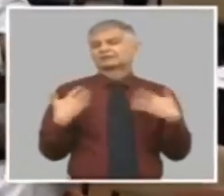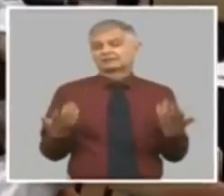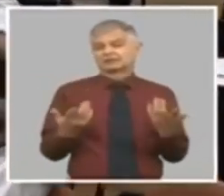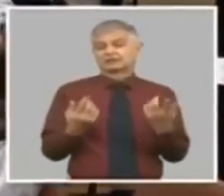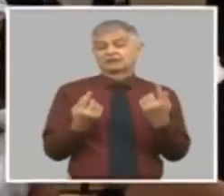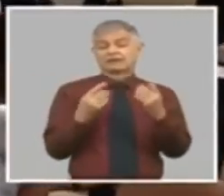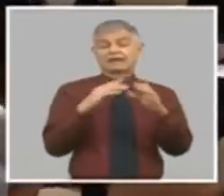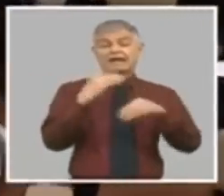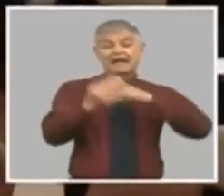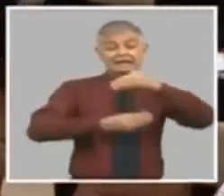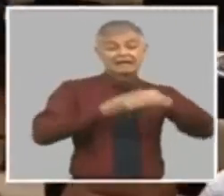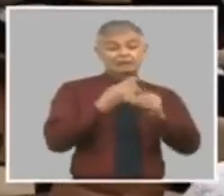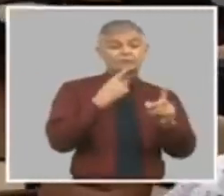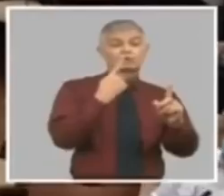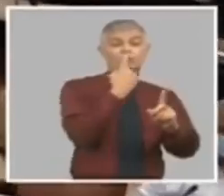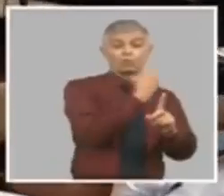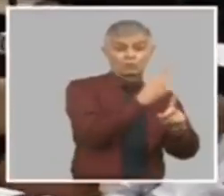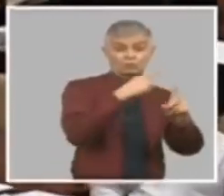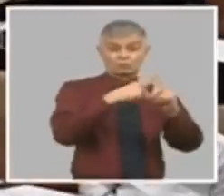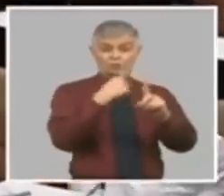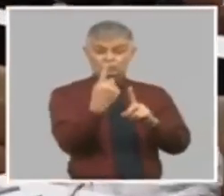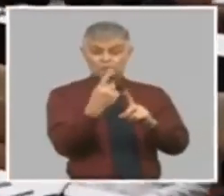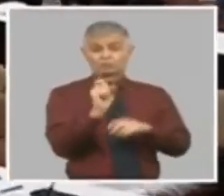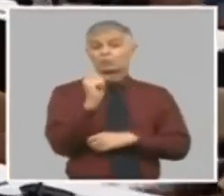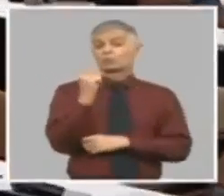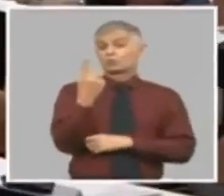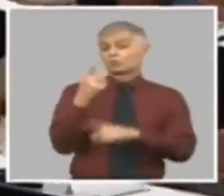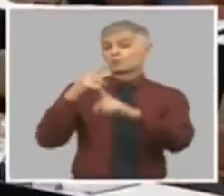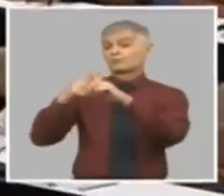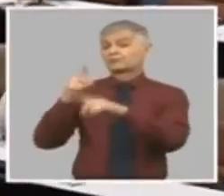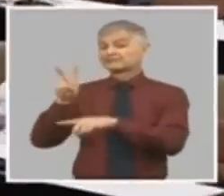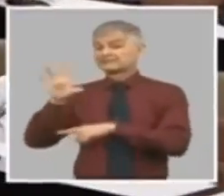1 por 1 y el tipo cambia 1 por 25, la diferencia es grande.